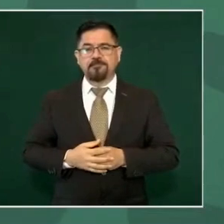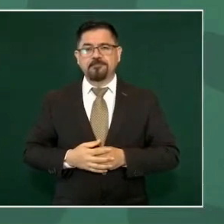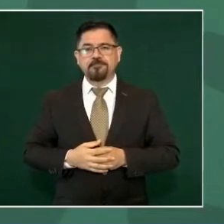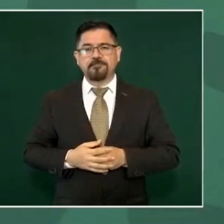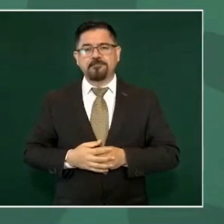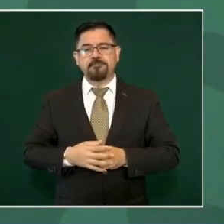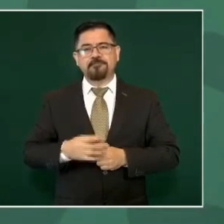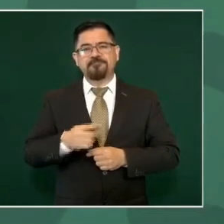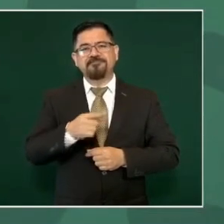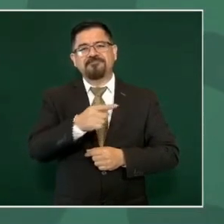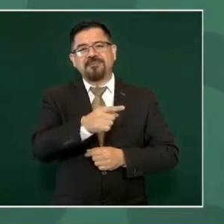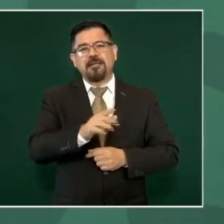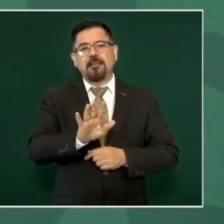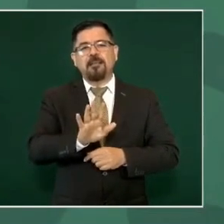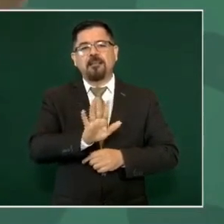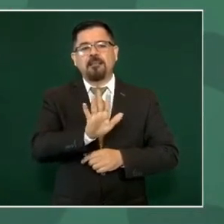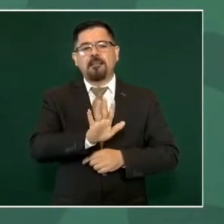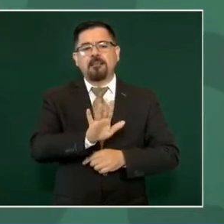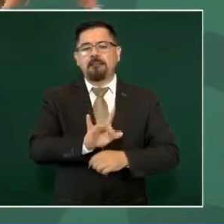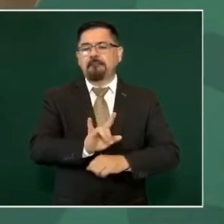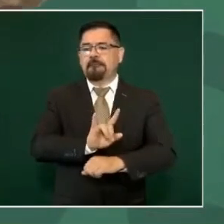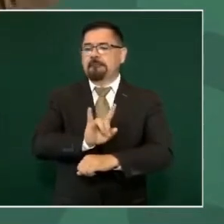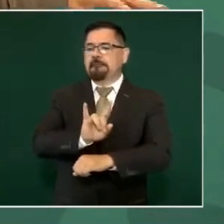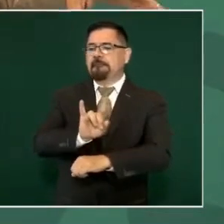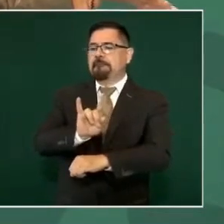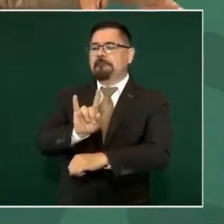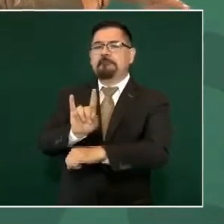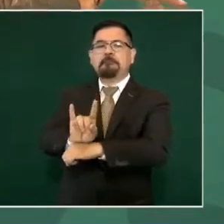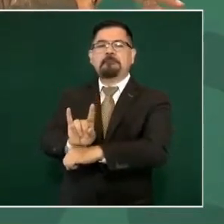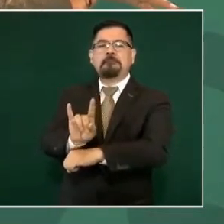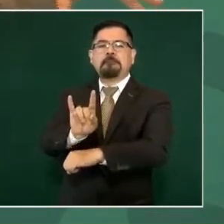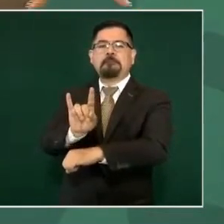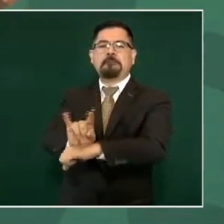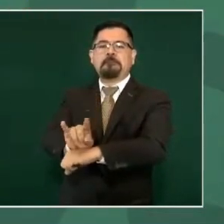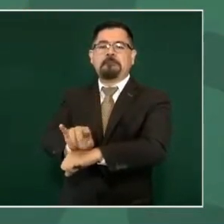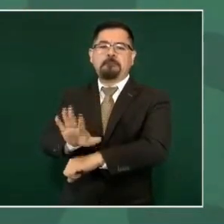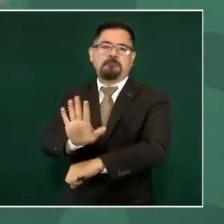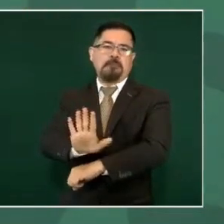que se simulara con un partido.